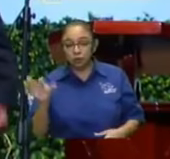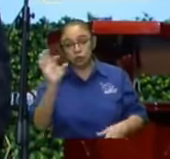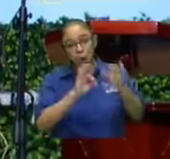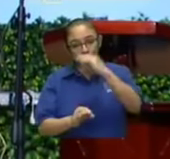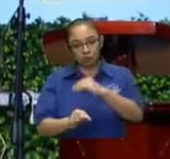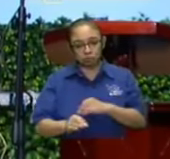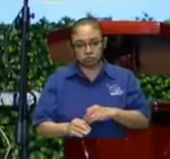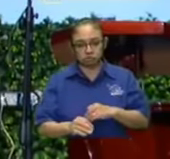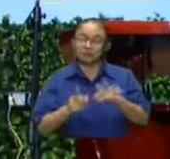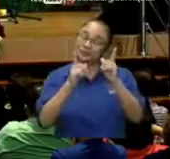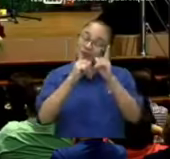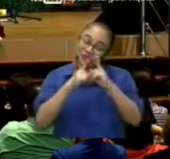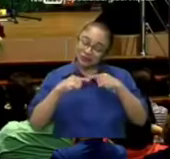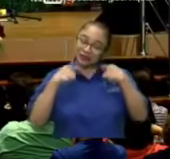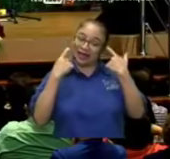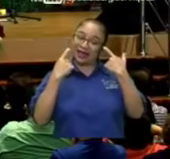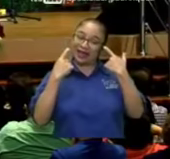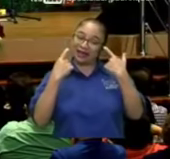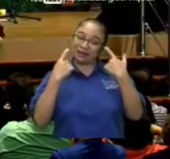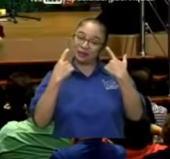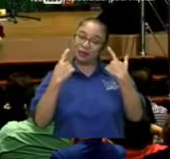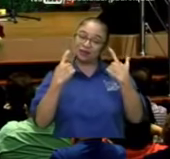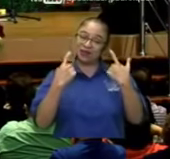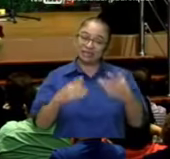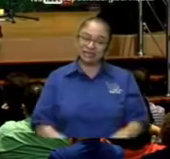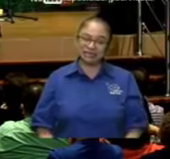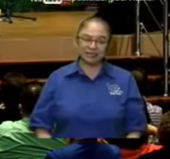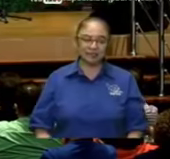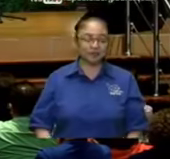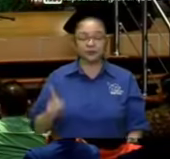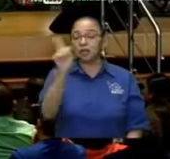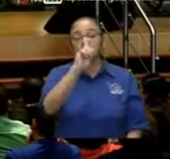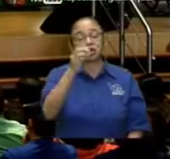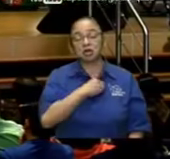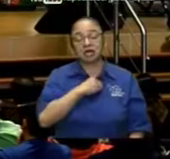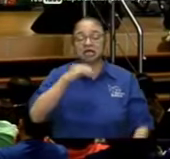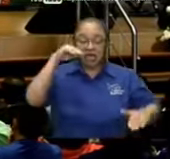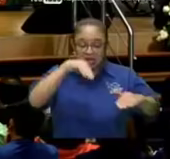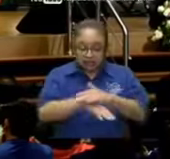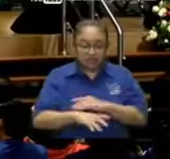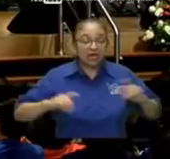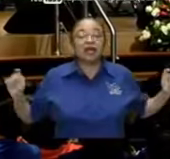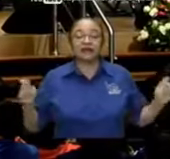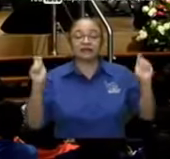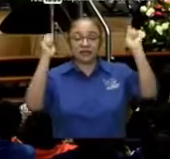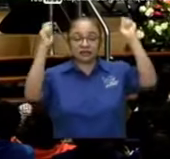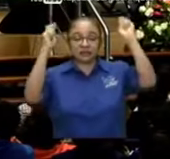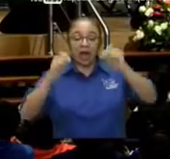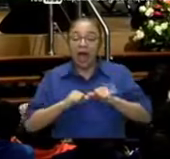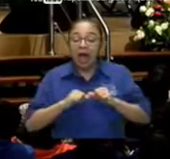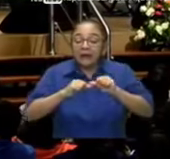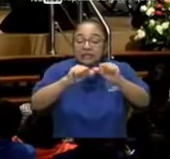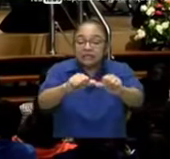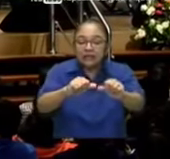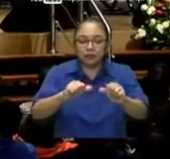Porque él se enojó y se salió de la fiesta. Ni siquiera a la fiesta quería entrar. Pero digamos adelante.